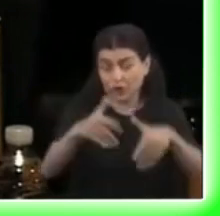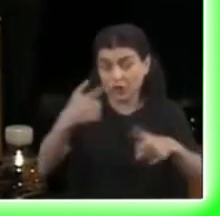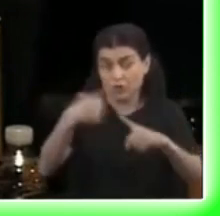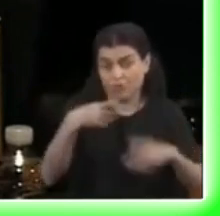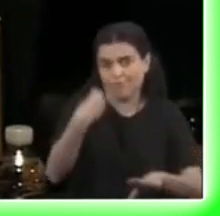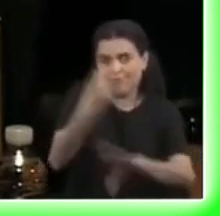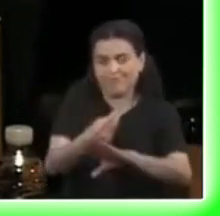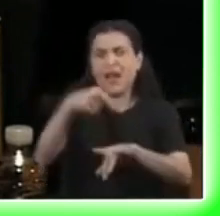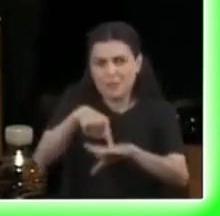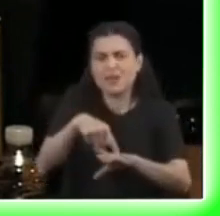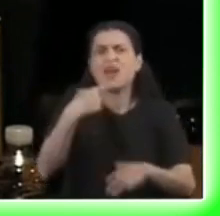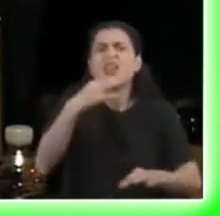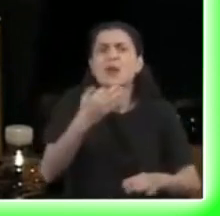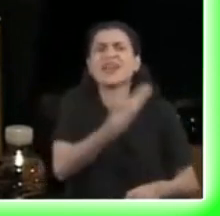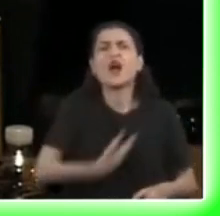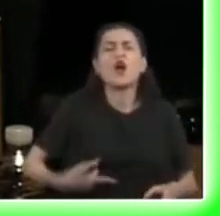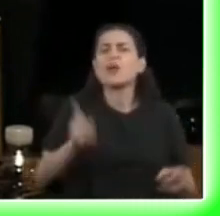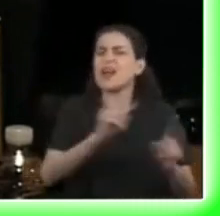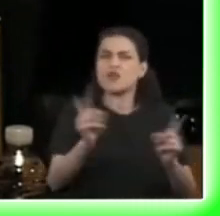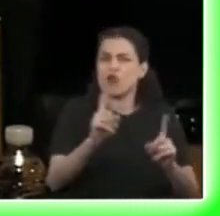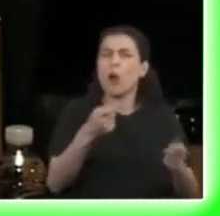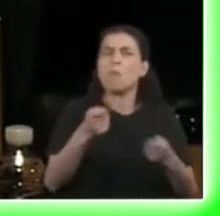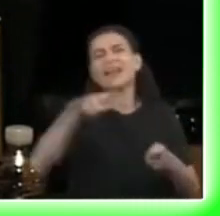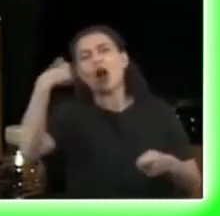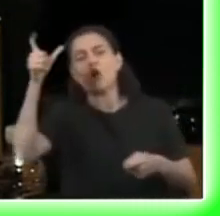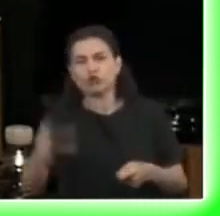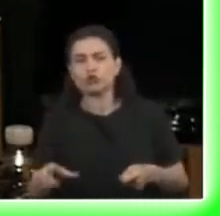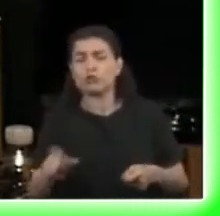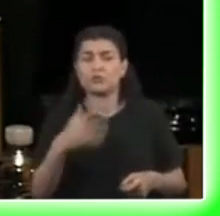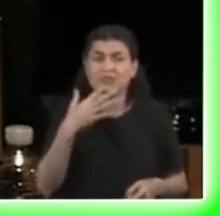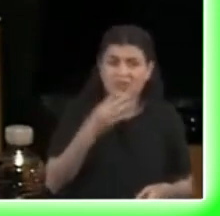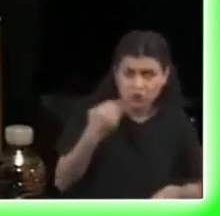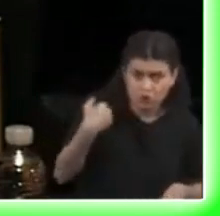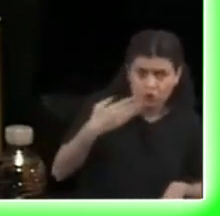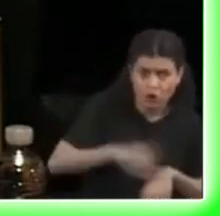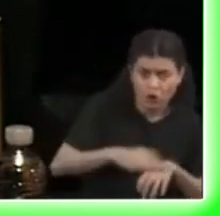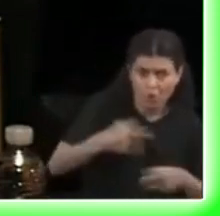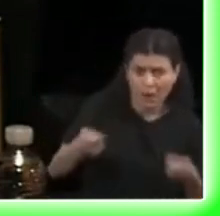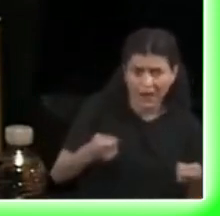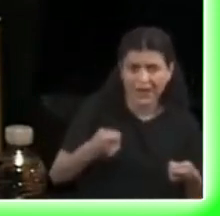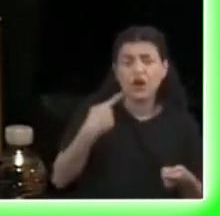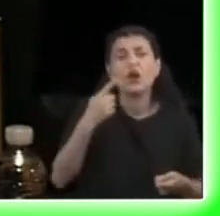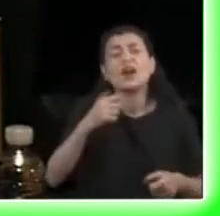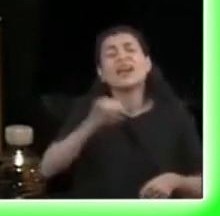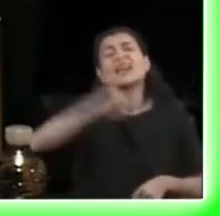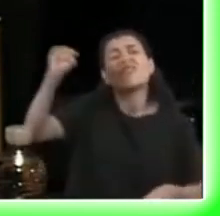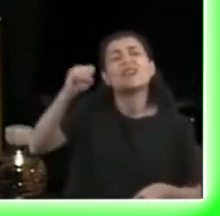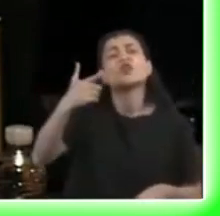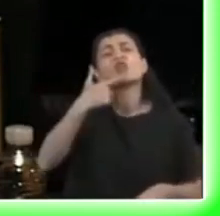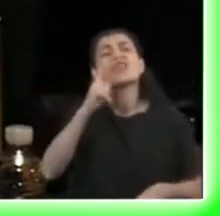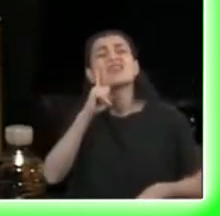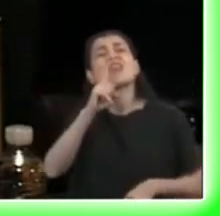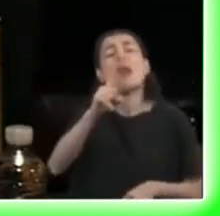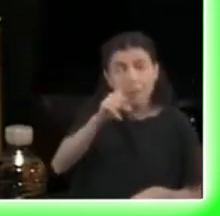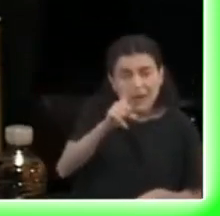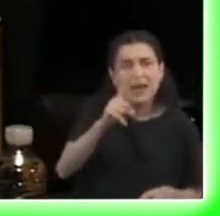que contarle que la inflación del 17.000 está bajando a niveles del 35 y que si limpian la inflación inducida